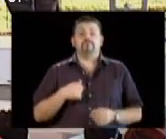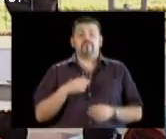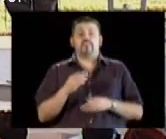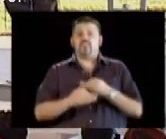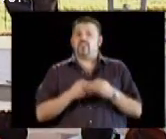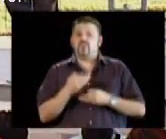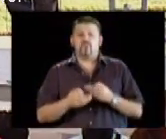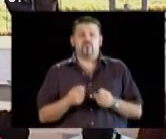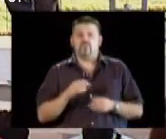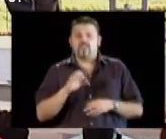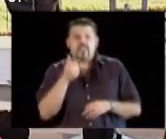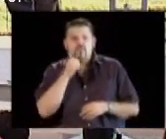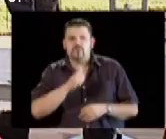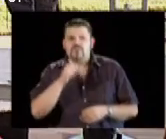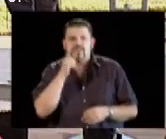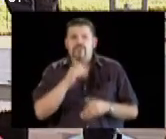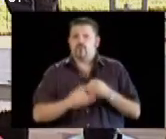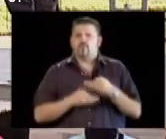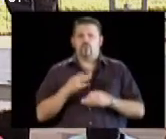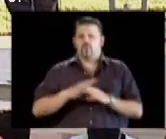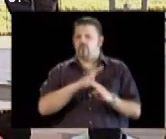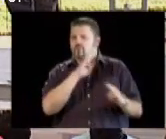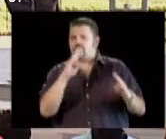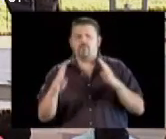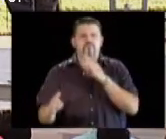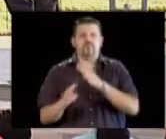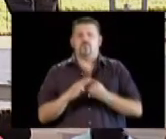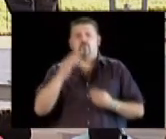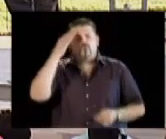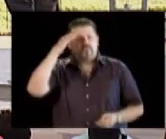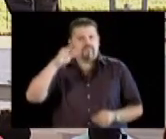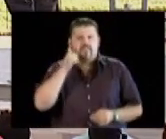se refleja hacia afuera, como siempre, como todo el mundo sabe.